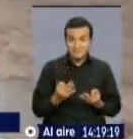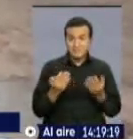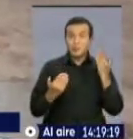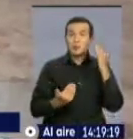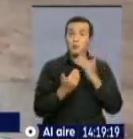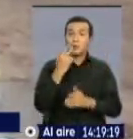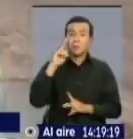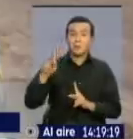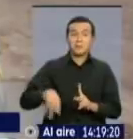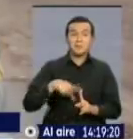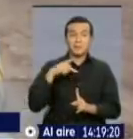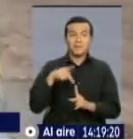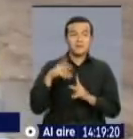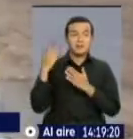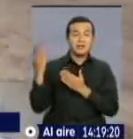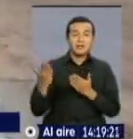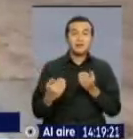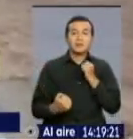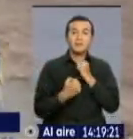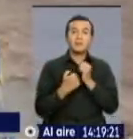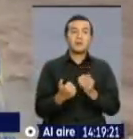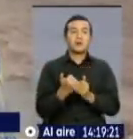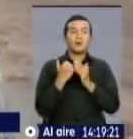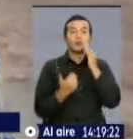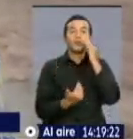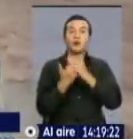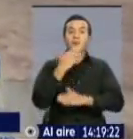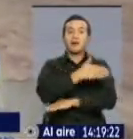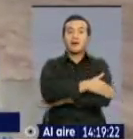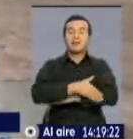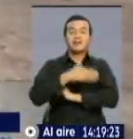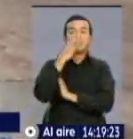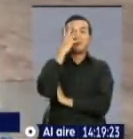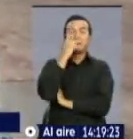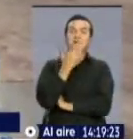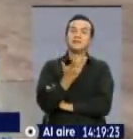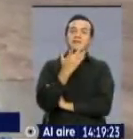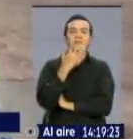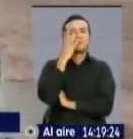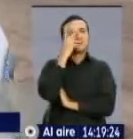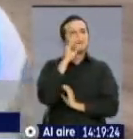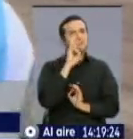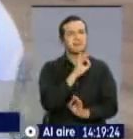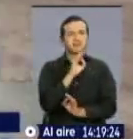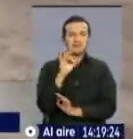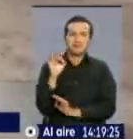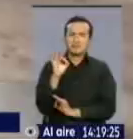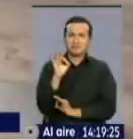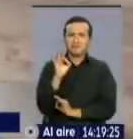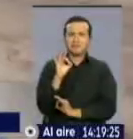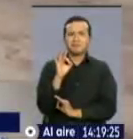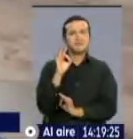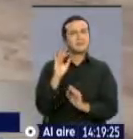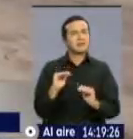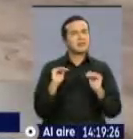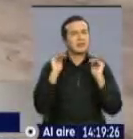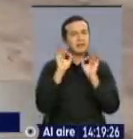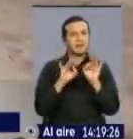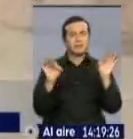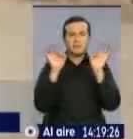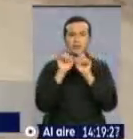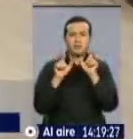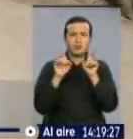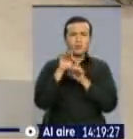nuevo prefecto nos ha ayudado con esta carretera que está quedando muy bonita. Es una obra muy trascendental para los